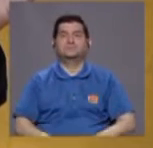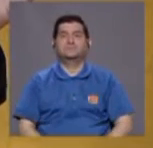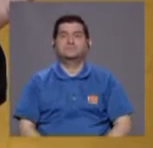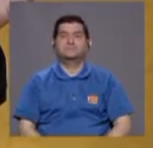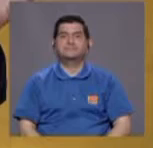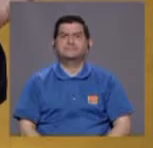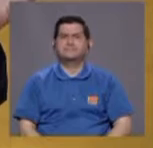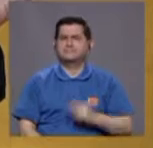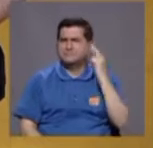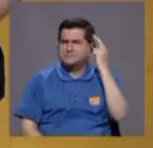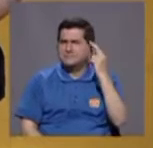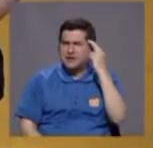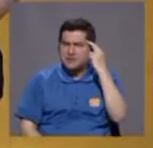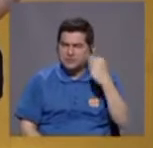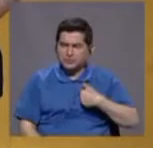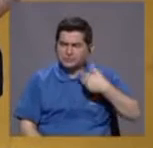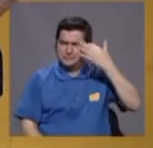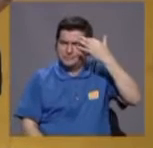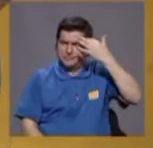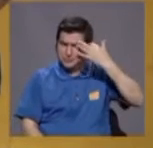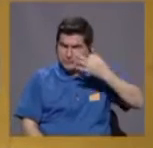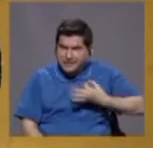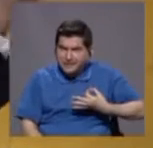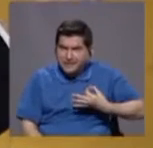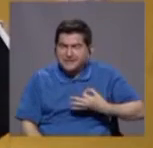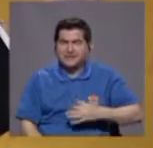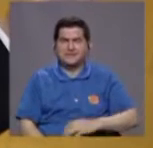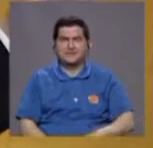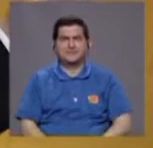enorme, porque me parece que